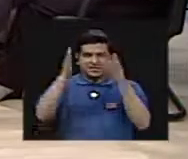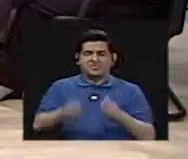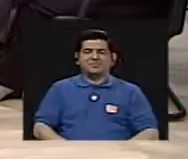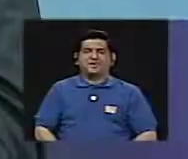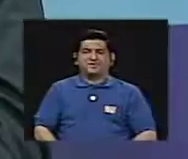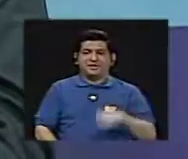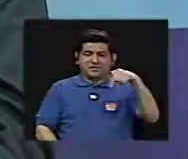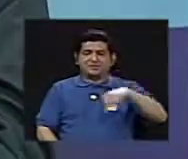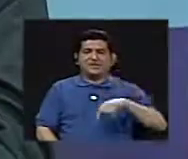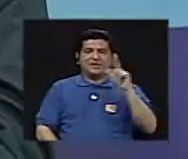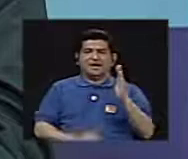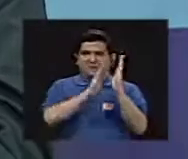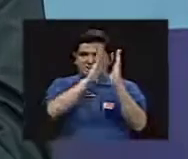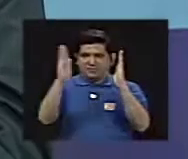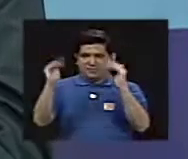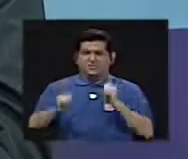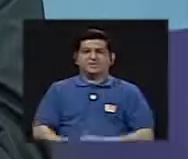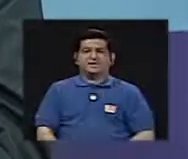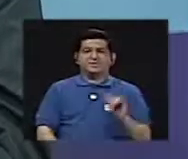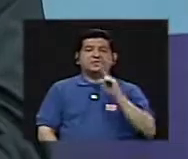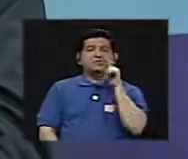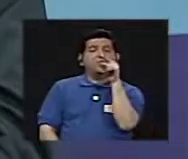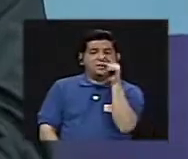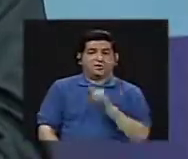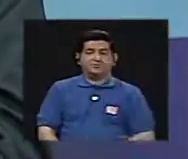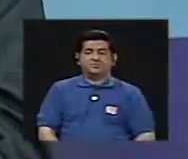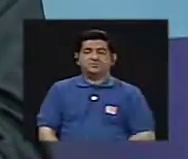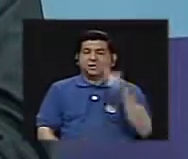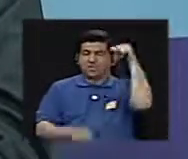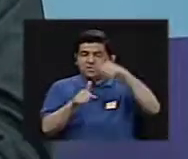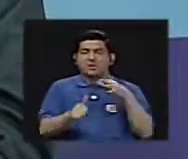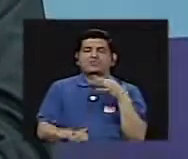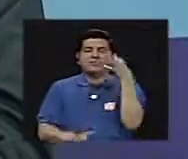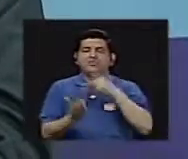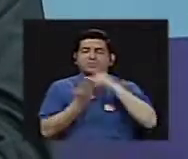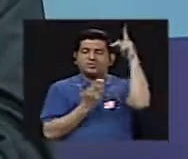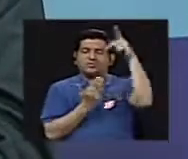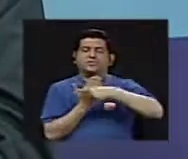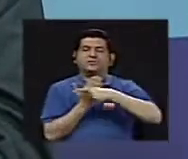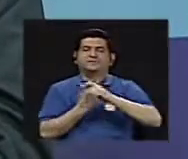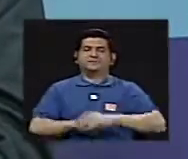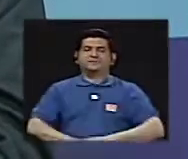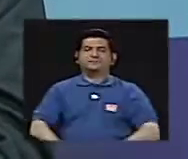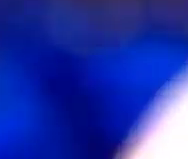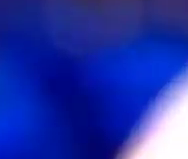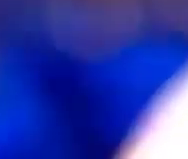del set de Lunes de Cinemateca y, por supuesto, a ustedes. No se pierdan nuestro próximo programa.